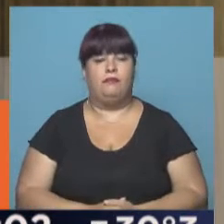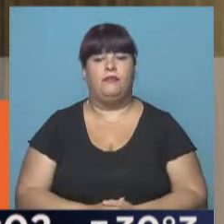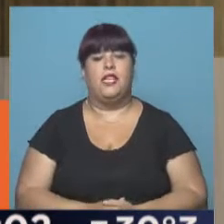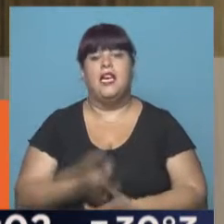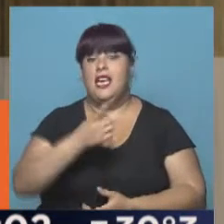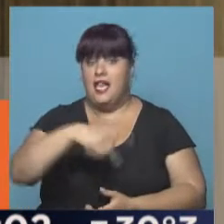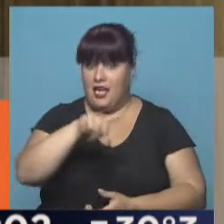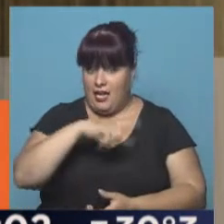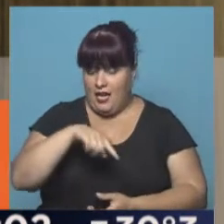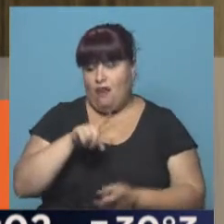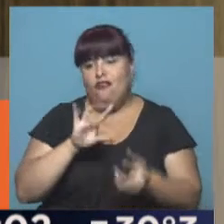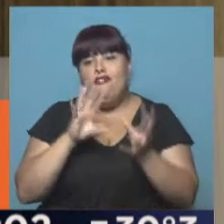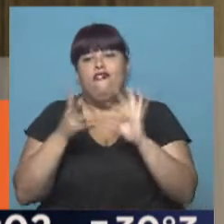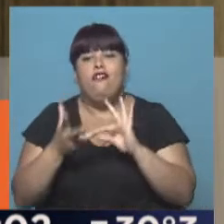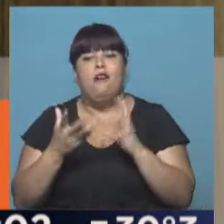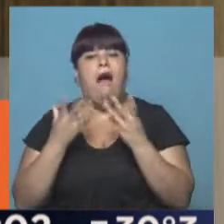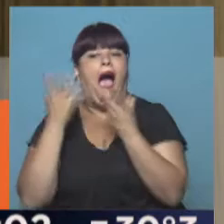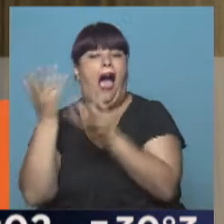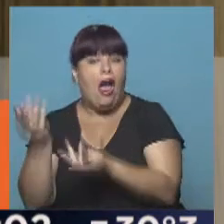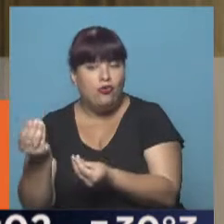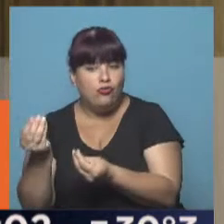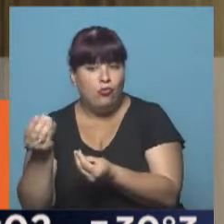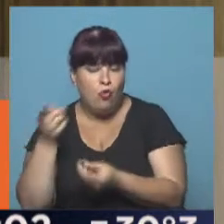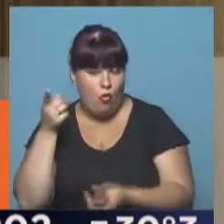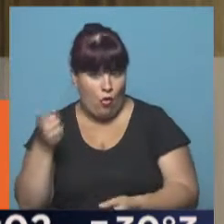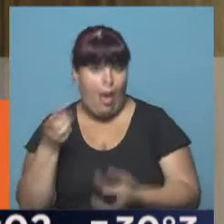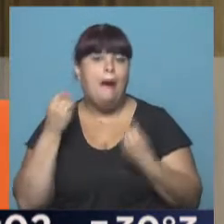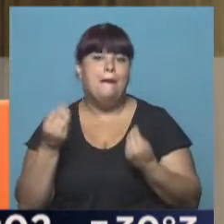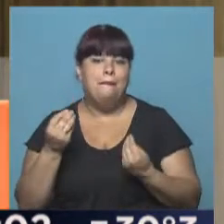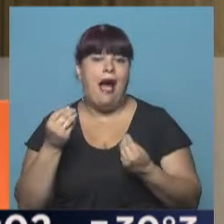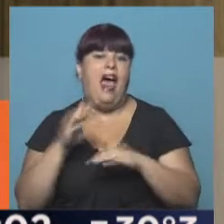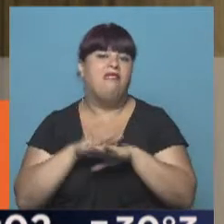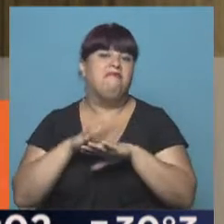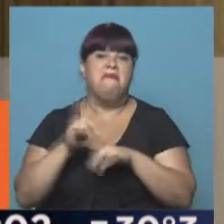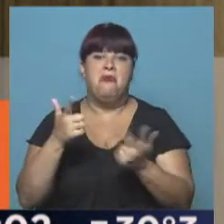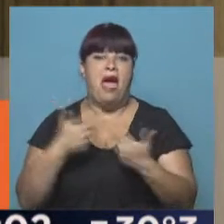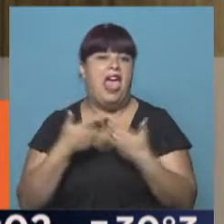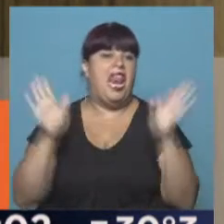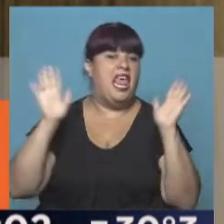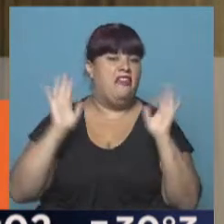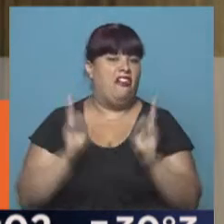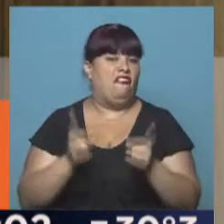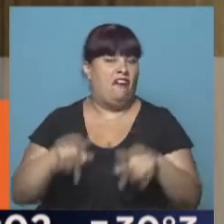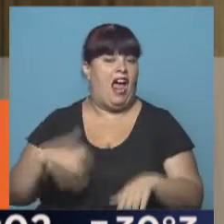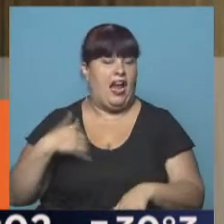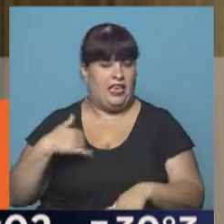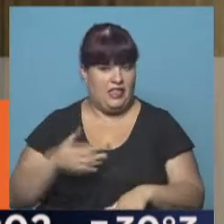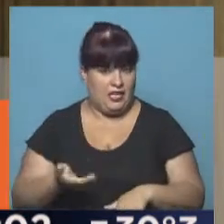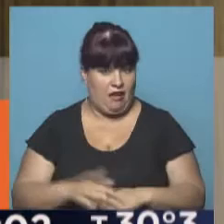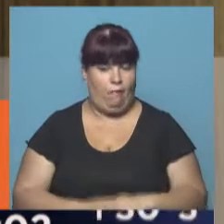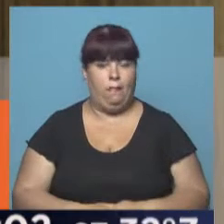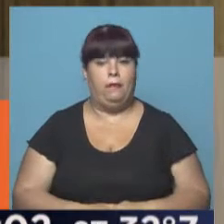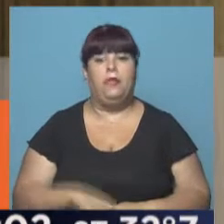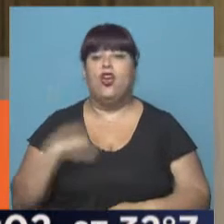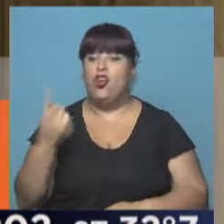han de alguna manera colaborado para que la impunidad en esta causa reine en nuestro país. Lo